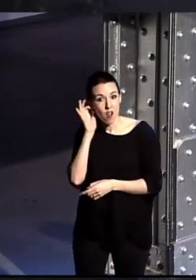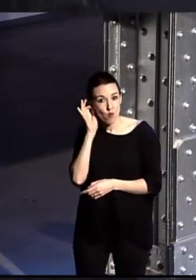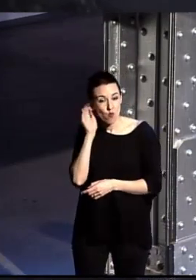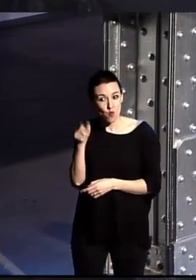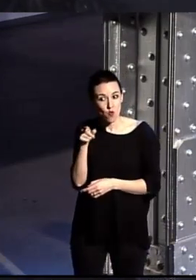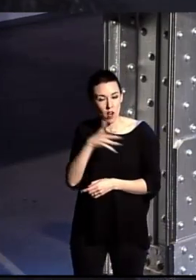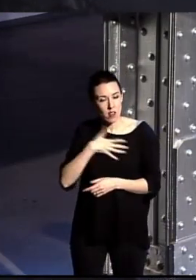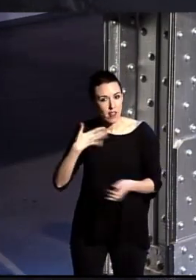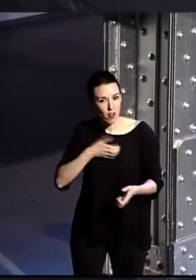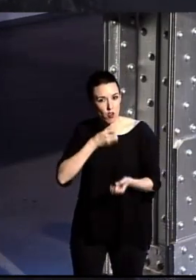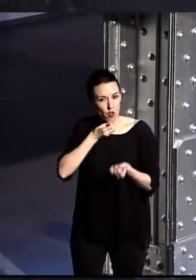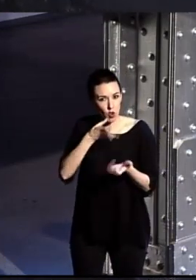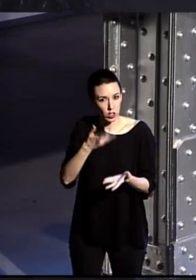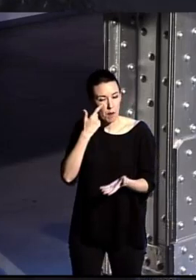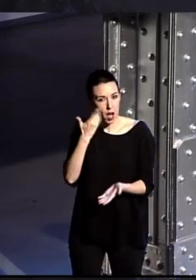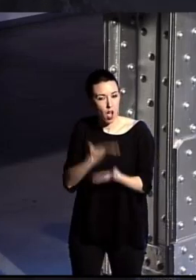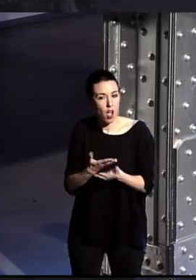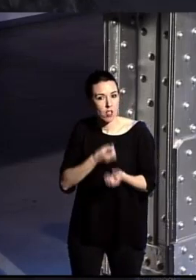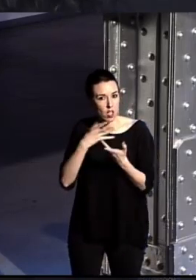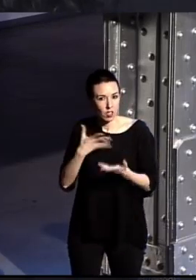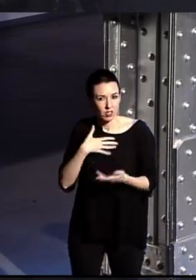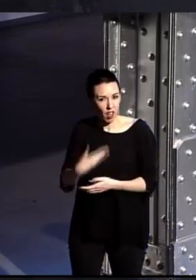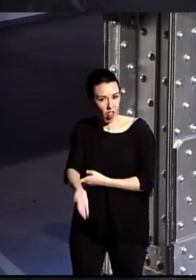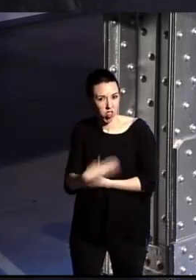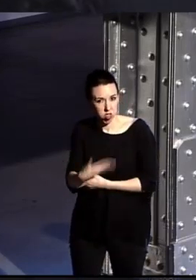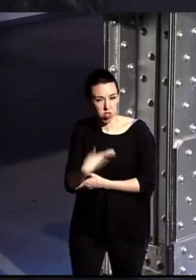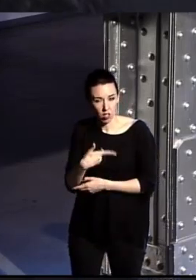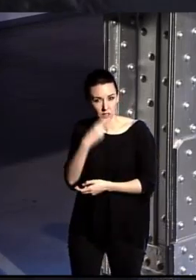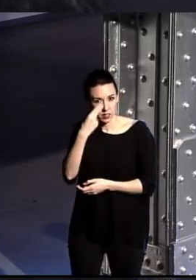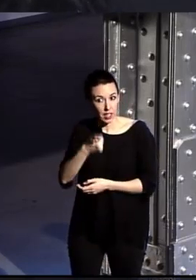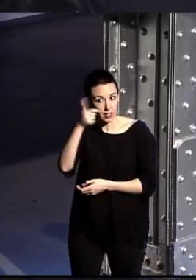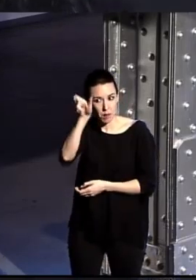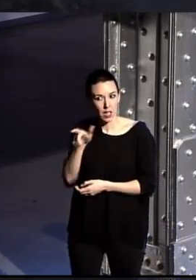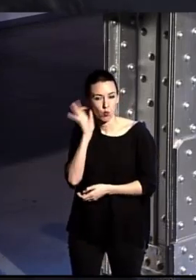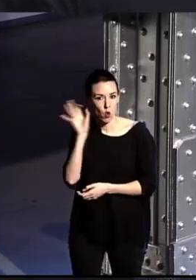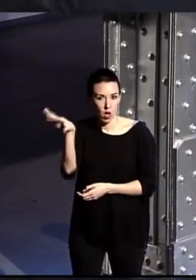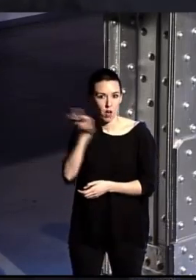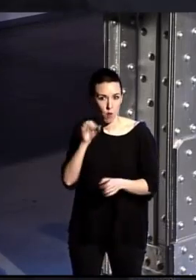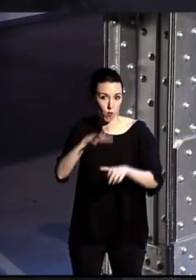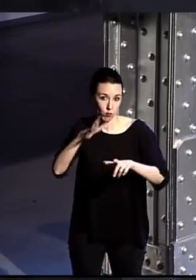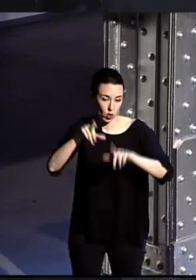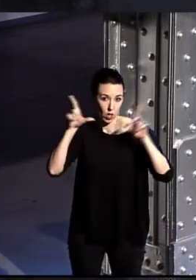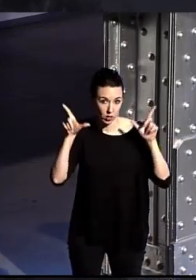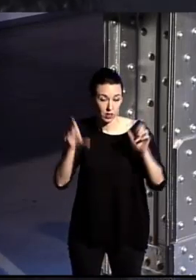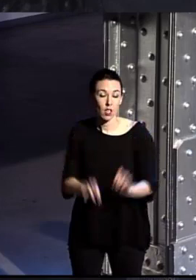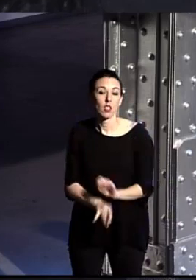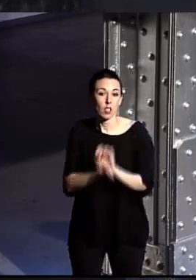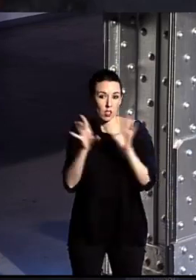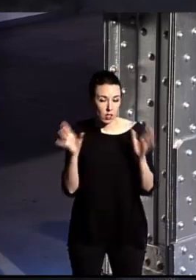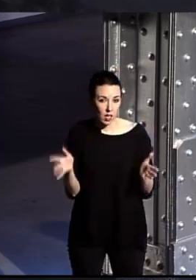contar lo que él quiere contar, para poner de manifiesto esa podredumbre, le interesa mucho más una mujer, ¿no? Entonces,